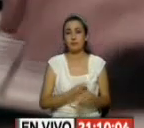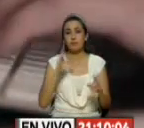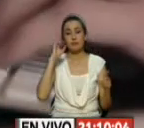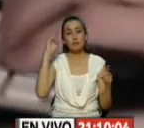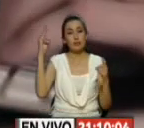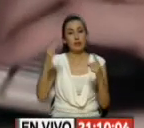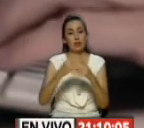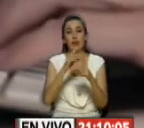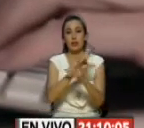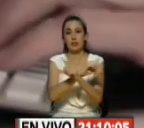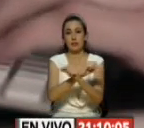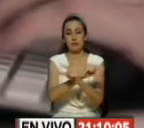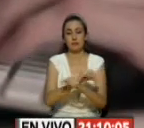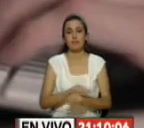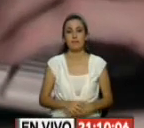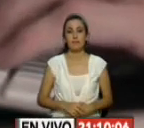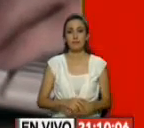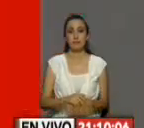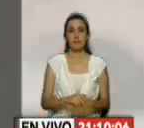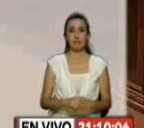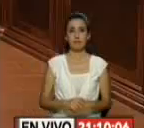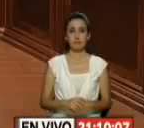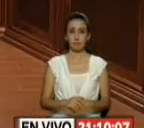que publicó Rubén Flores.